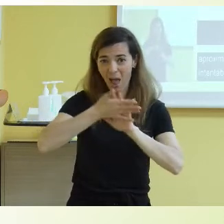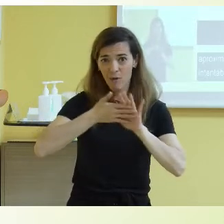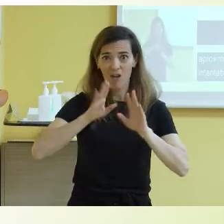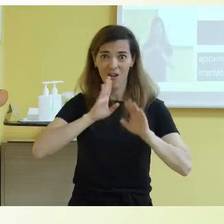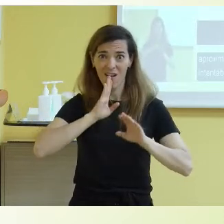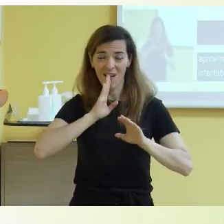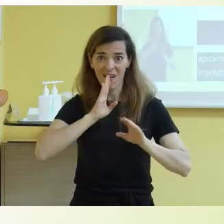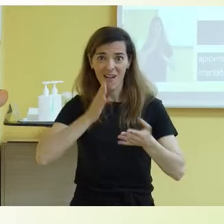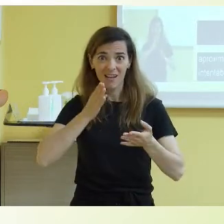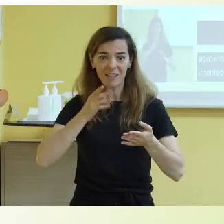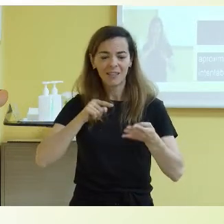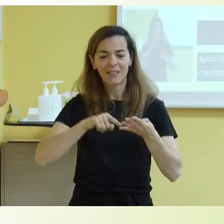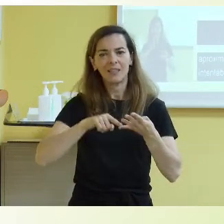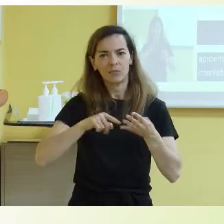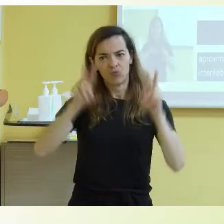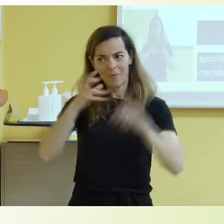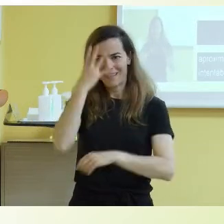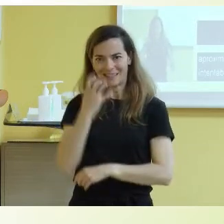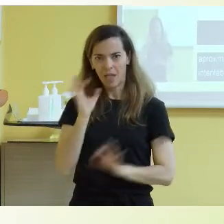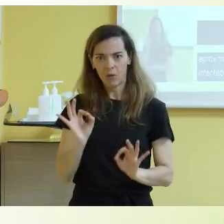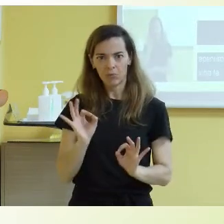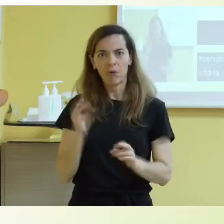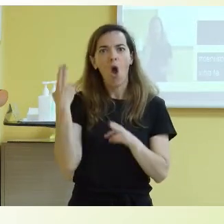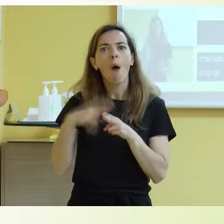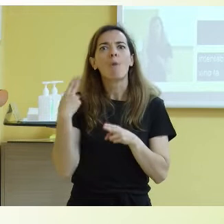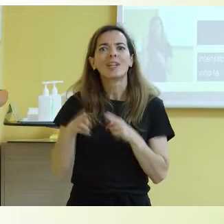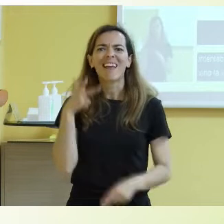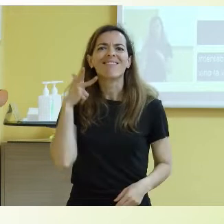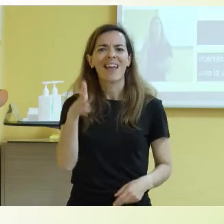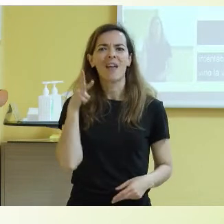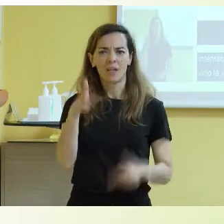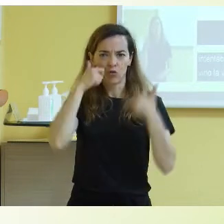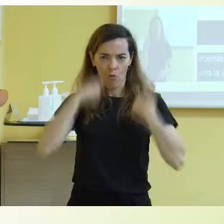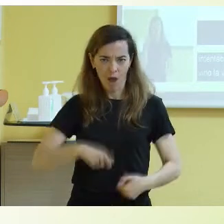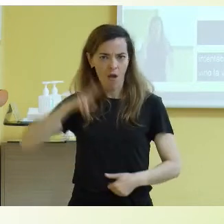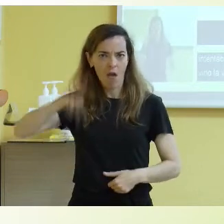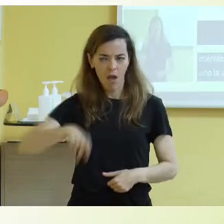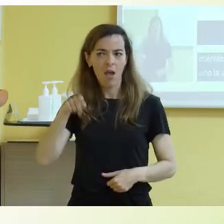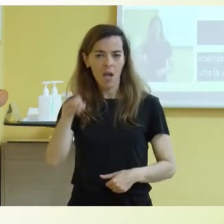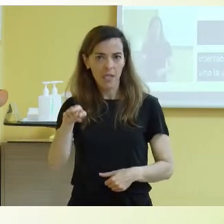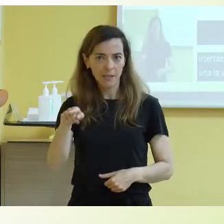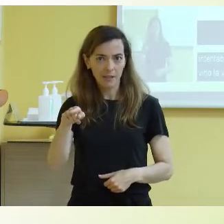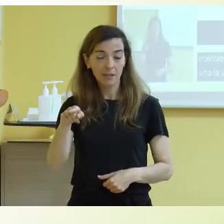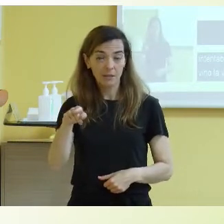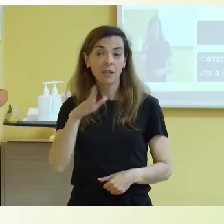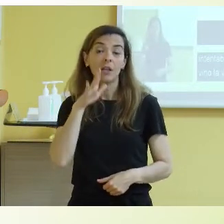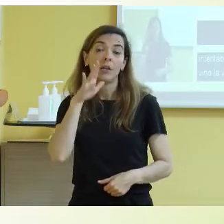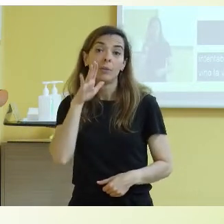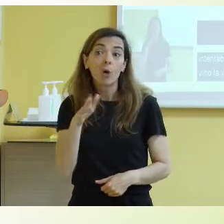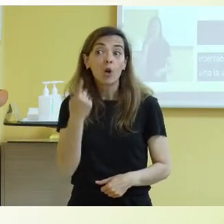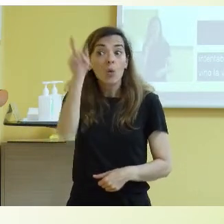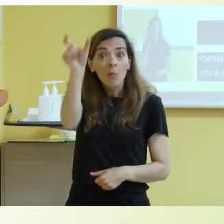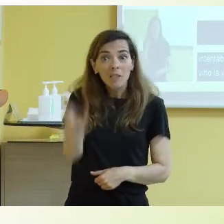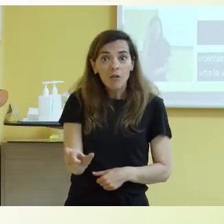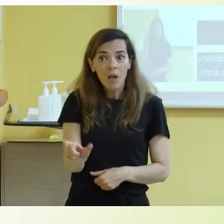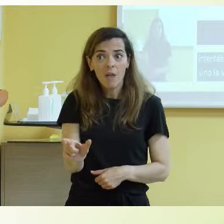resoluciones, de que estamos hablando de algo más serio, estamos hablando de una política de derechos humanos que deriva del hecho de que una persona